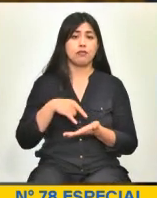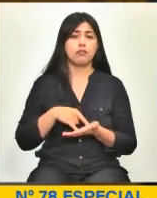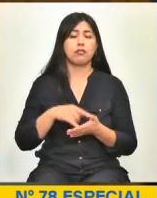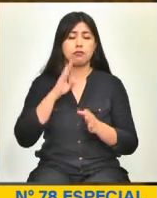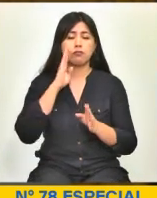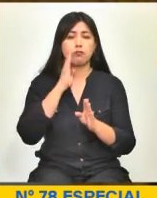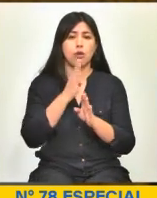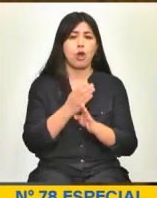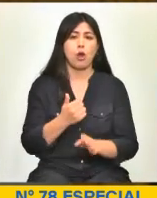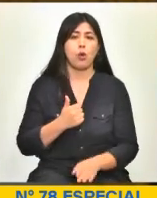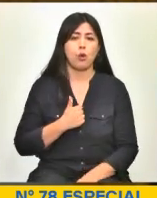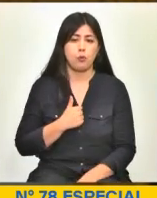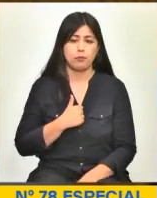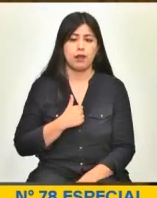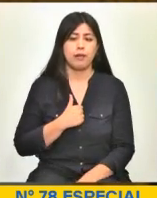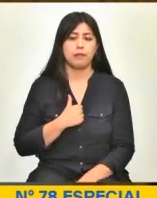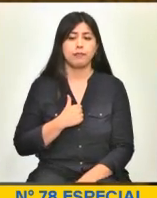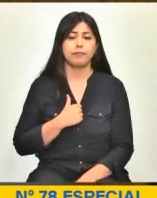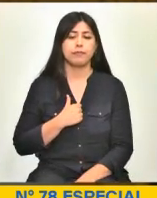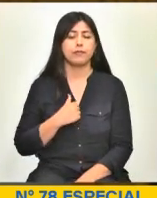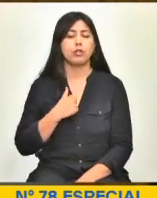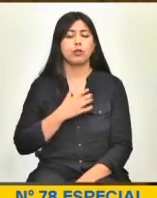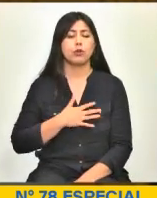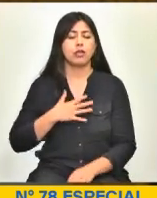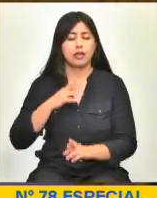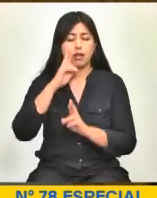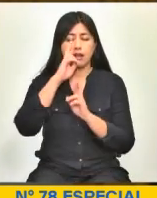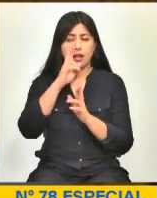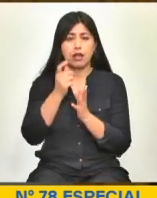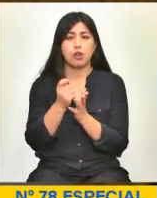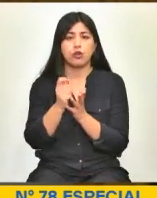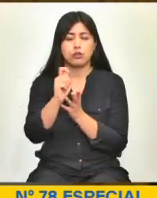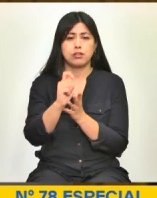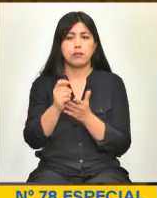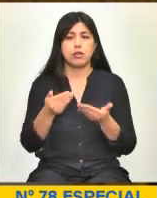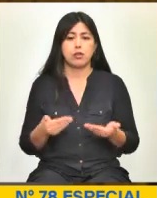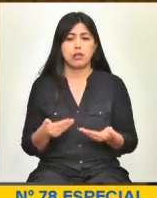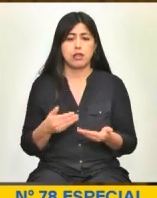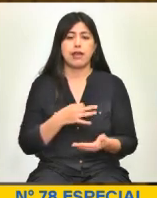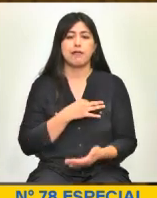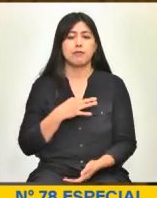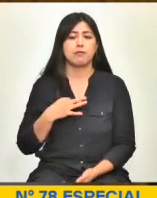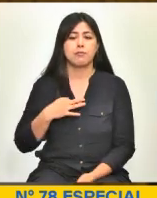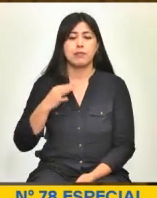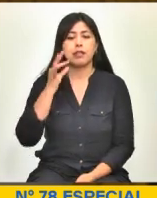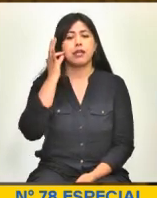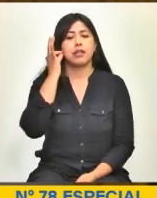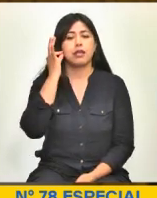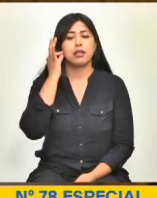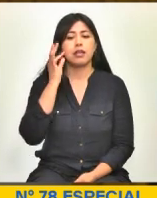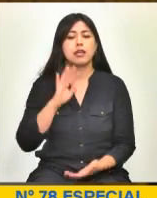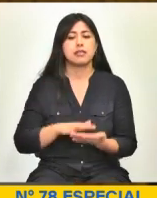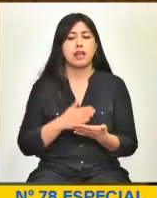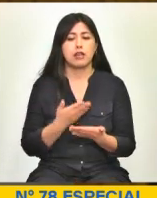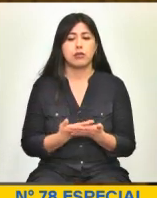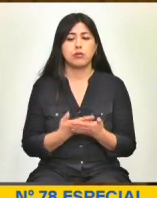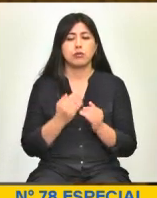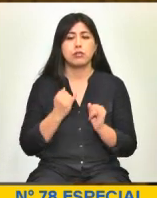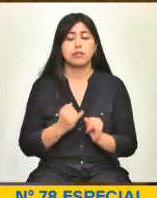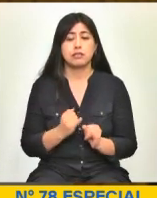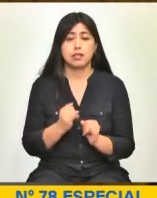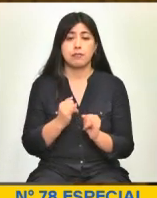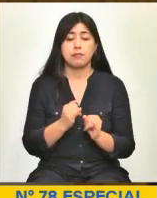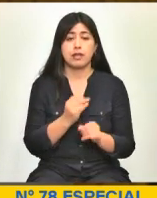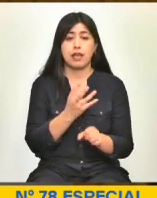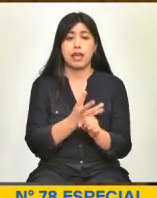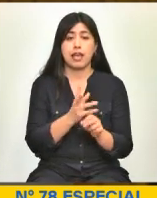a destino? Y quiero hacer un reconocimiento hoy día, presidente, aquí a la ministra. La ministra de Salud, cada vez que hay un